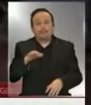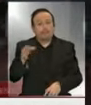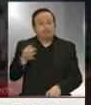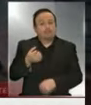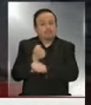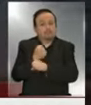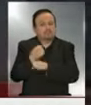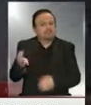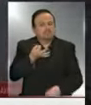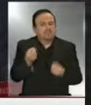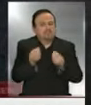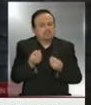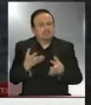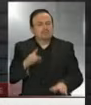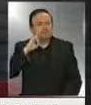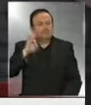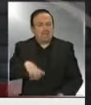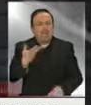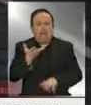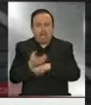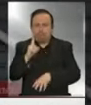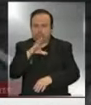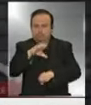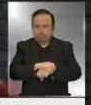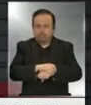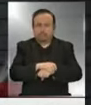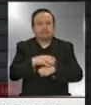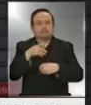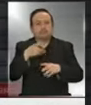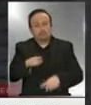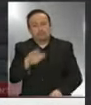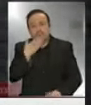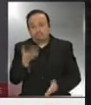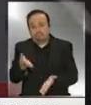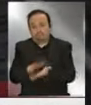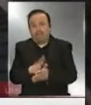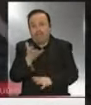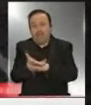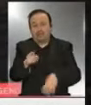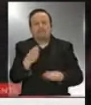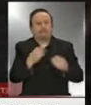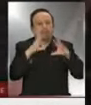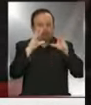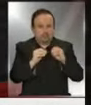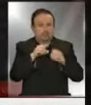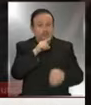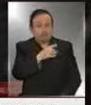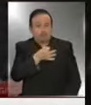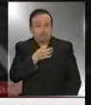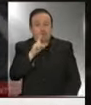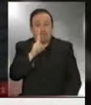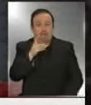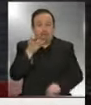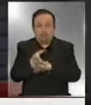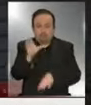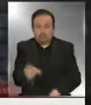bueno, señalar qué es lo que ha ocurrido acá. Sabemos que hay un detenido y además, bueno, como lo señalábamos, también había un muerto. Hay un muerto. Claro, buenas noches. Como bien señalaban, hay una